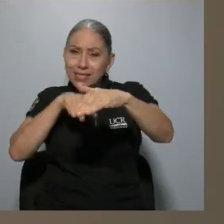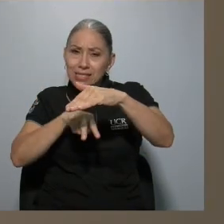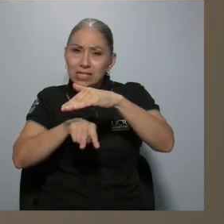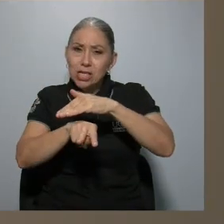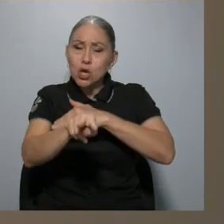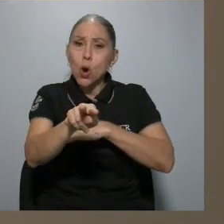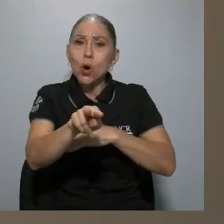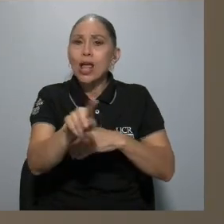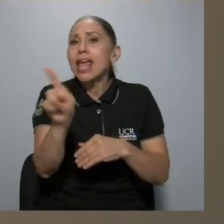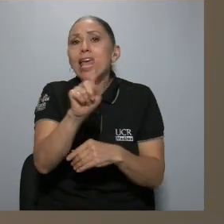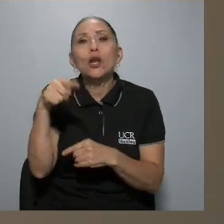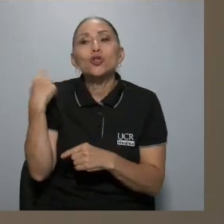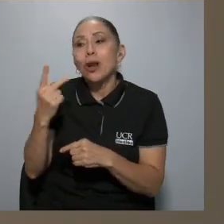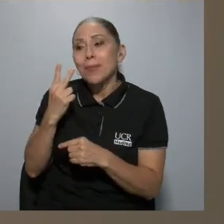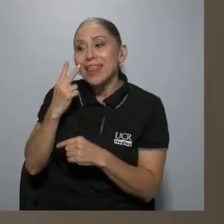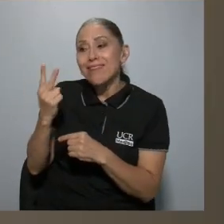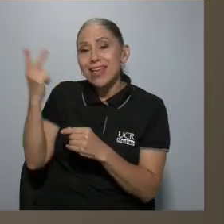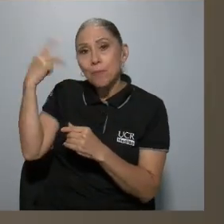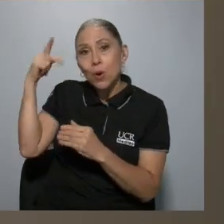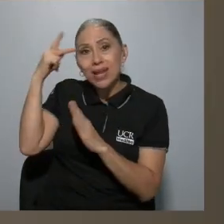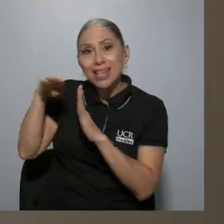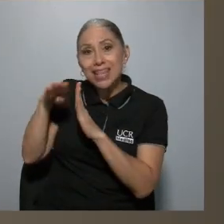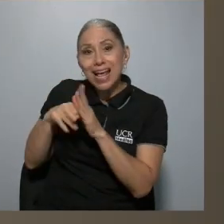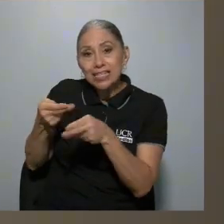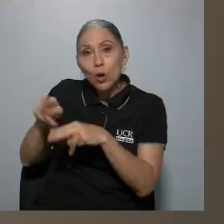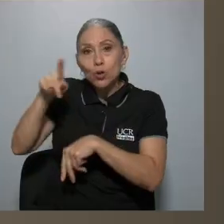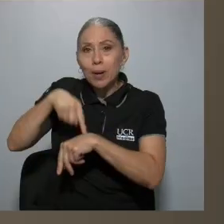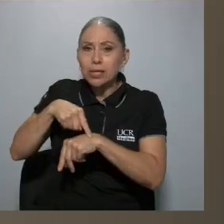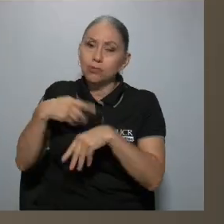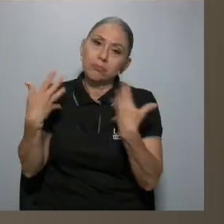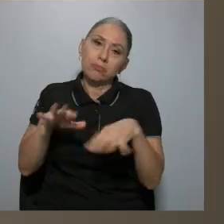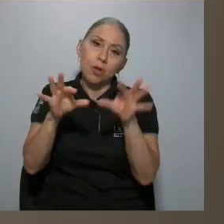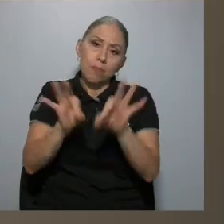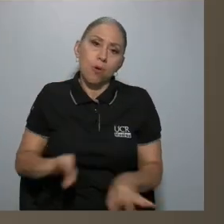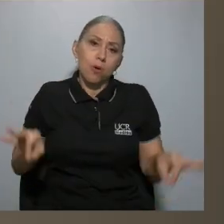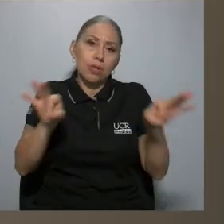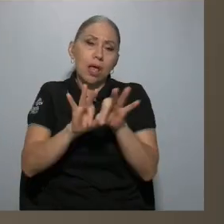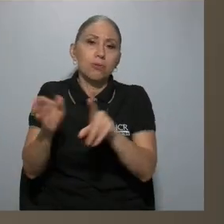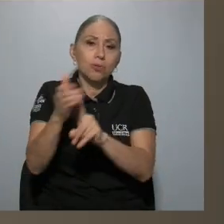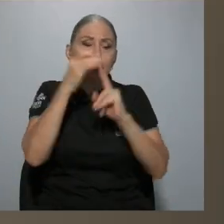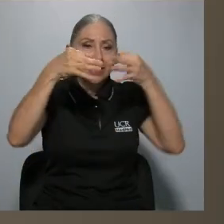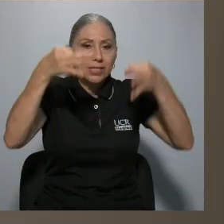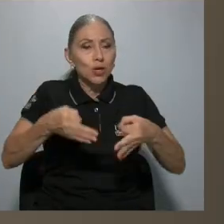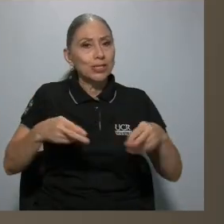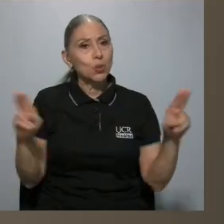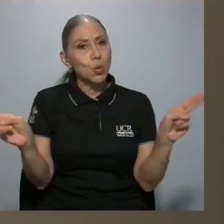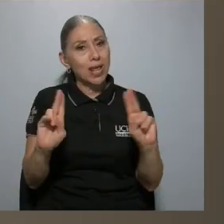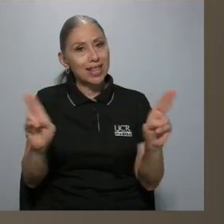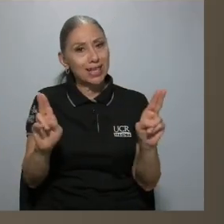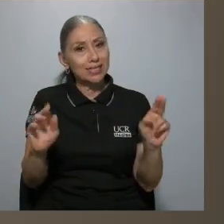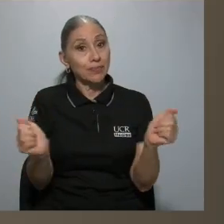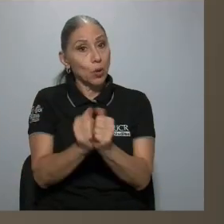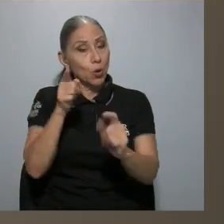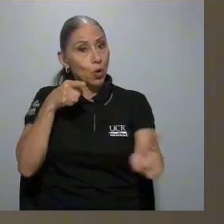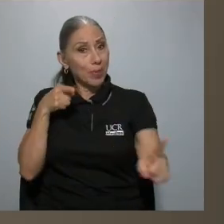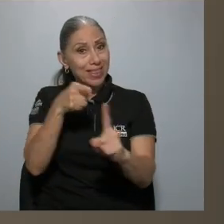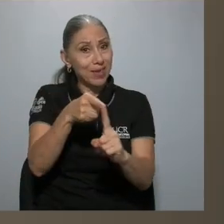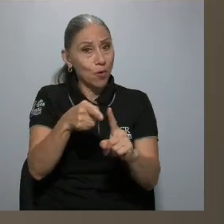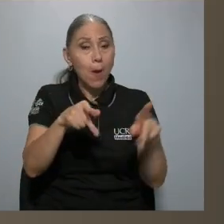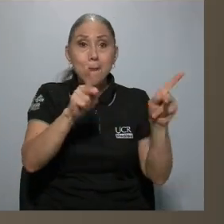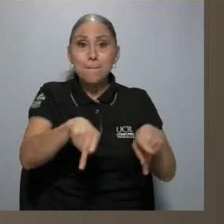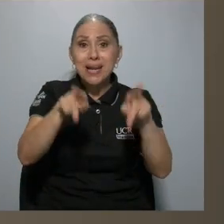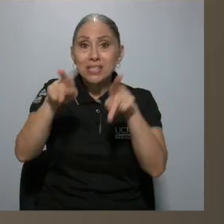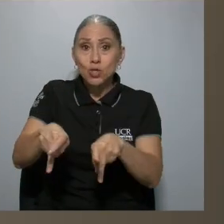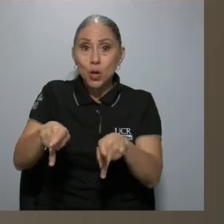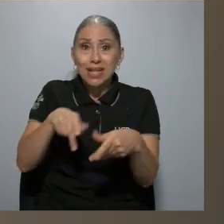políticas cortoplacistas será vital para que se tomen decisiones urgentes. Con ese objetivo, las personas estudiosas